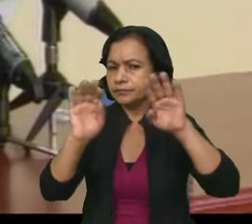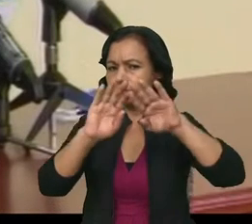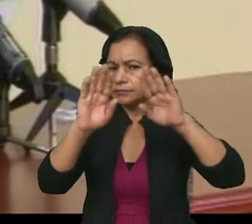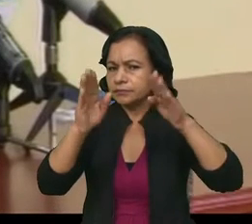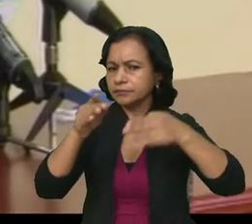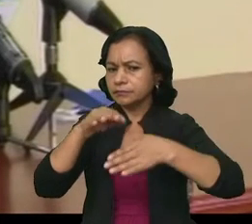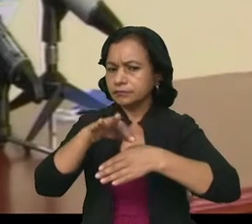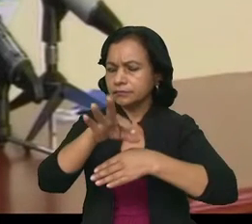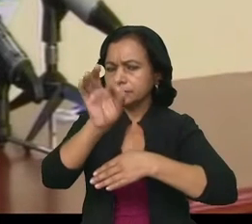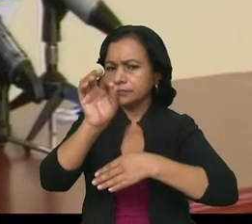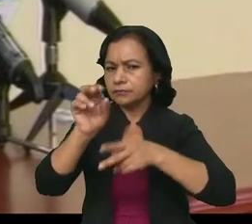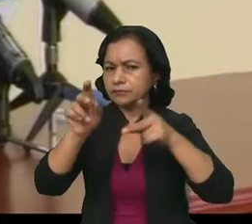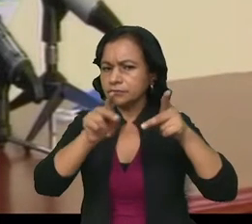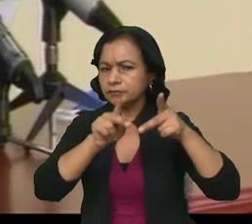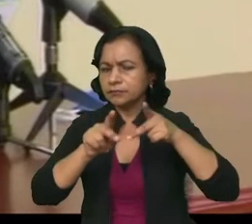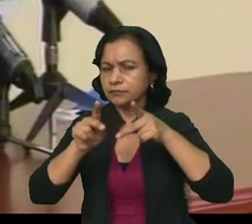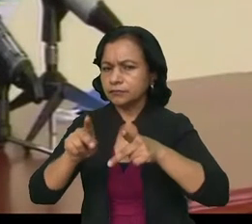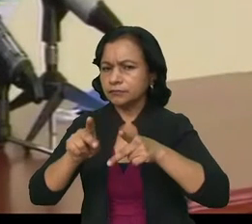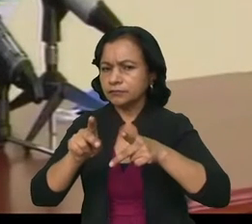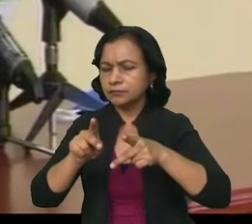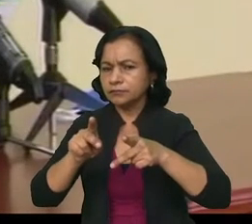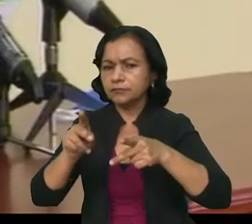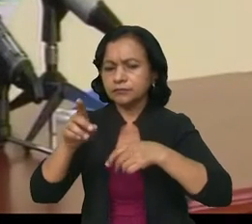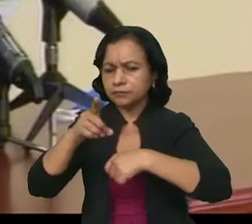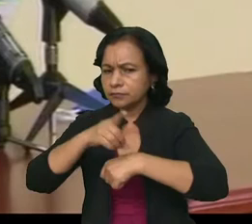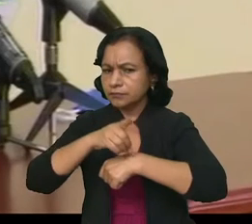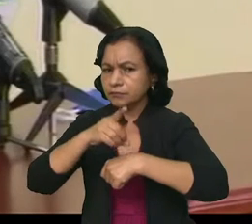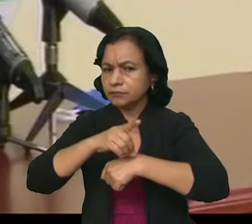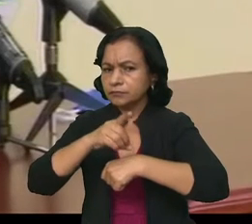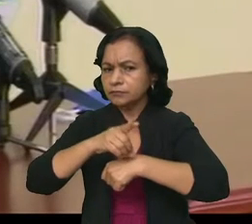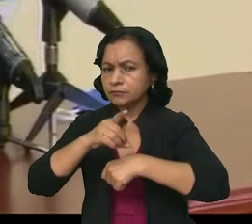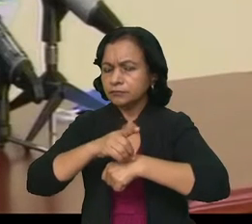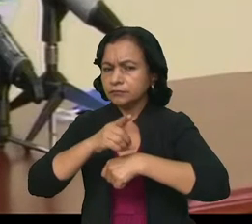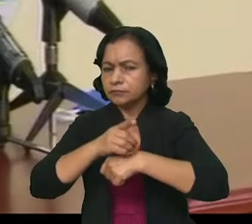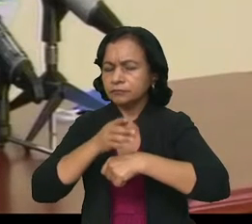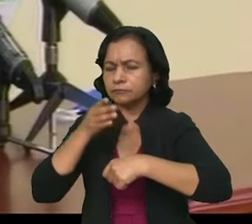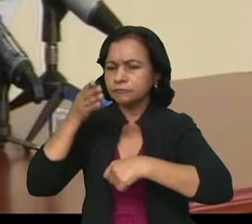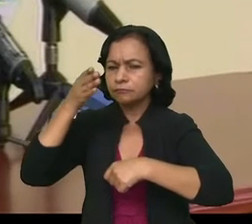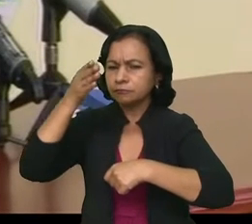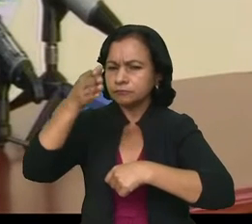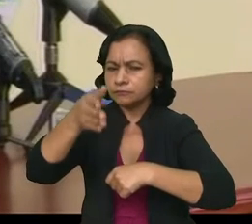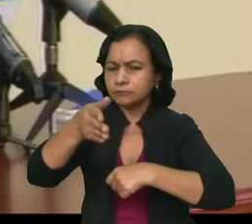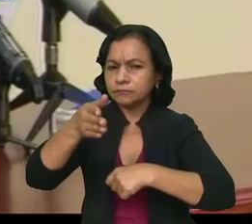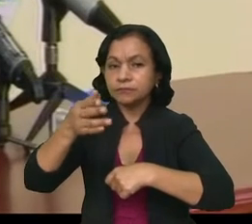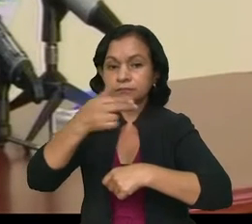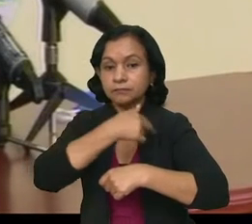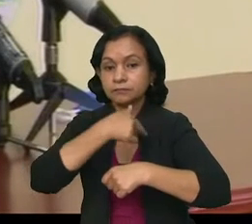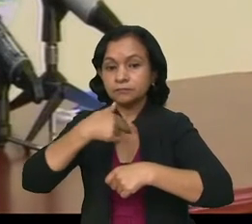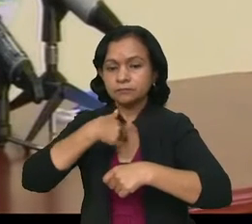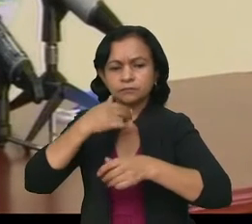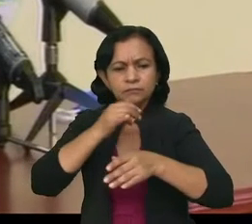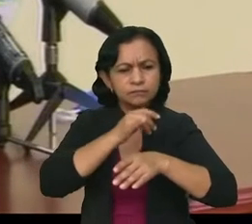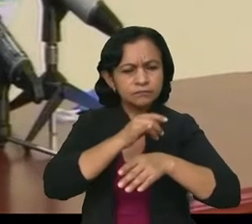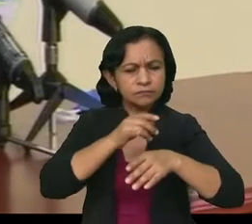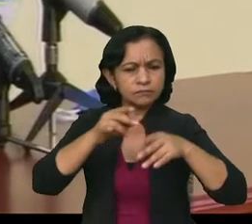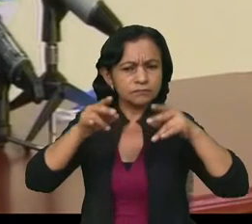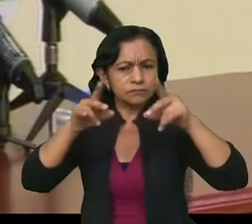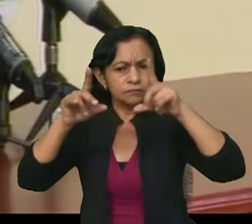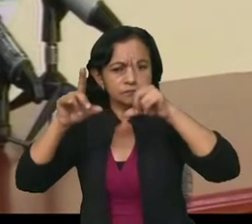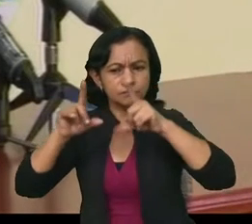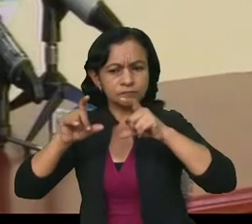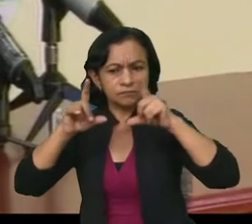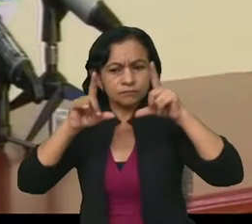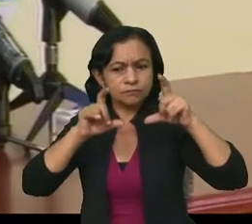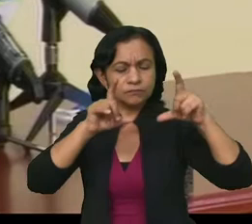peritos de criminalística y médico forense acudieron al lugar realizaron inspección, fijación fotográfica